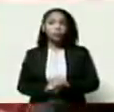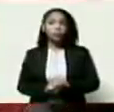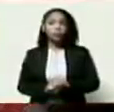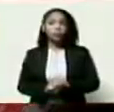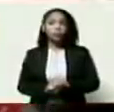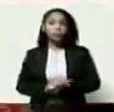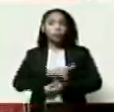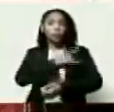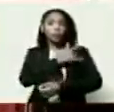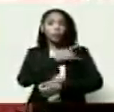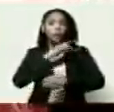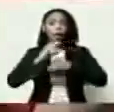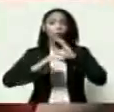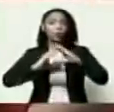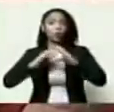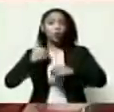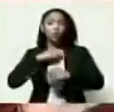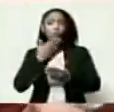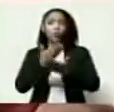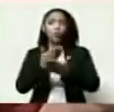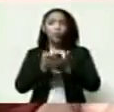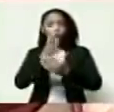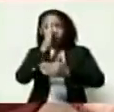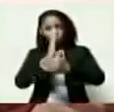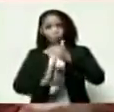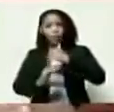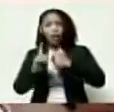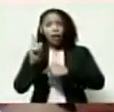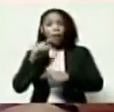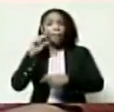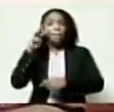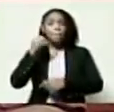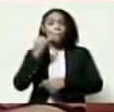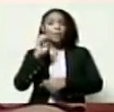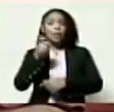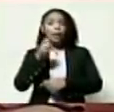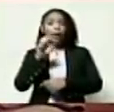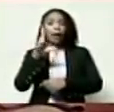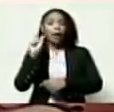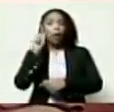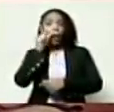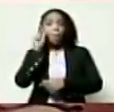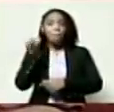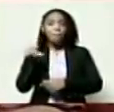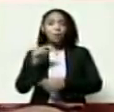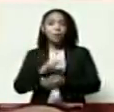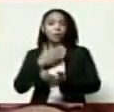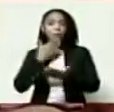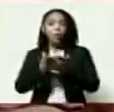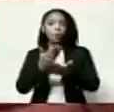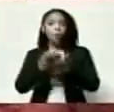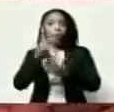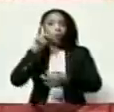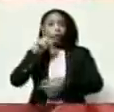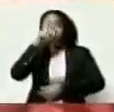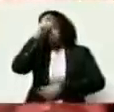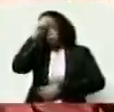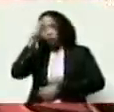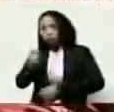Universidad de las Comunicaciones, nosotros hemos propuesto humildemente el nombre que se llama Miguel Otero Silva, ¿no? Como un reconocimiento